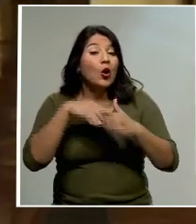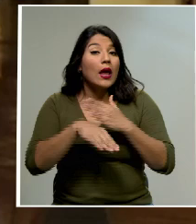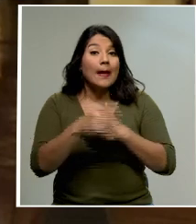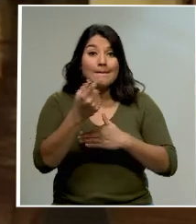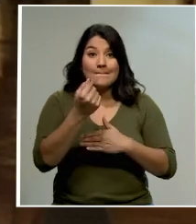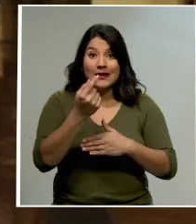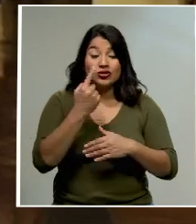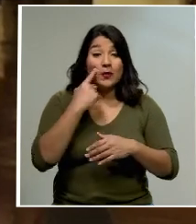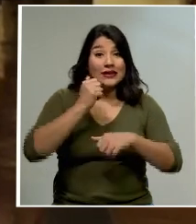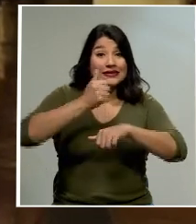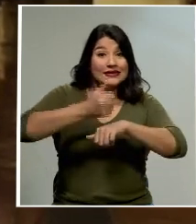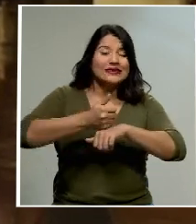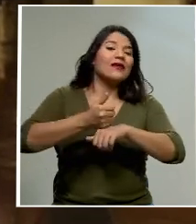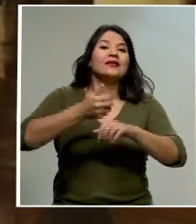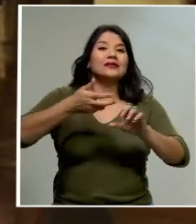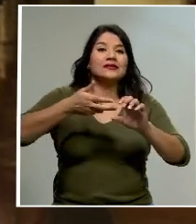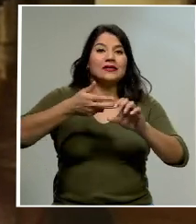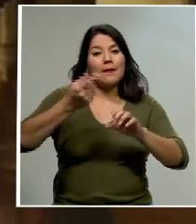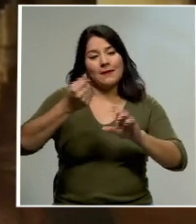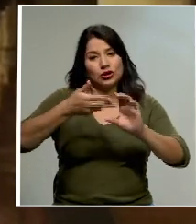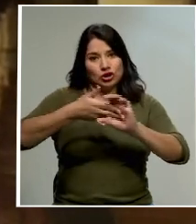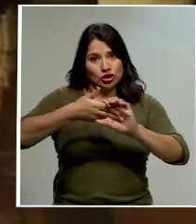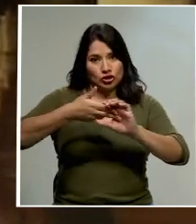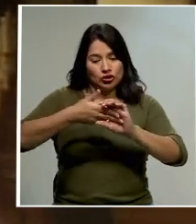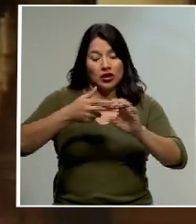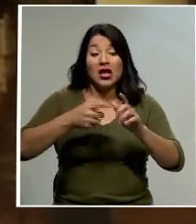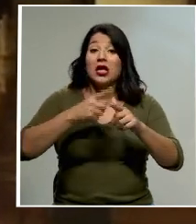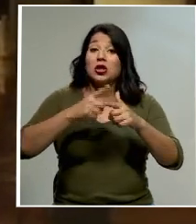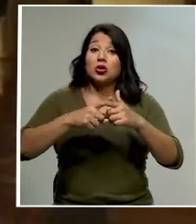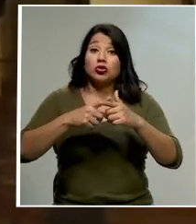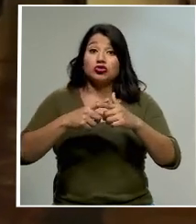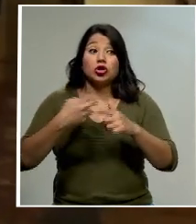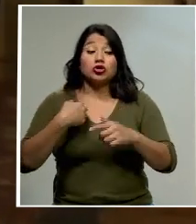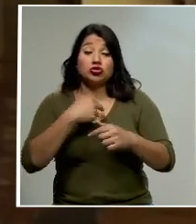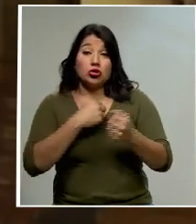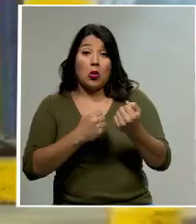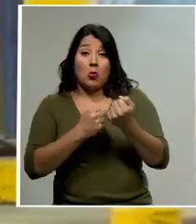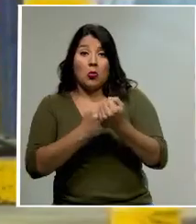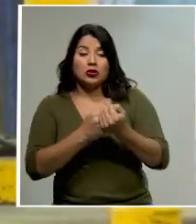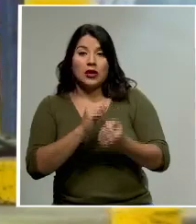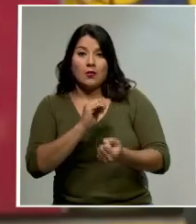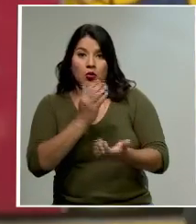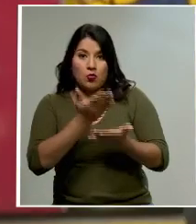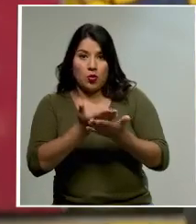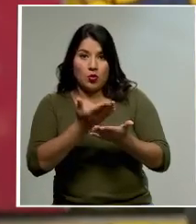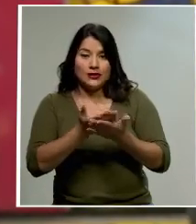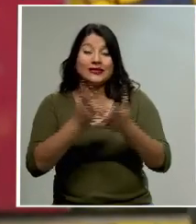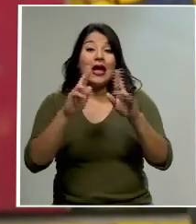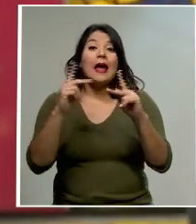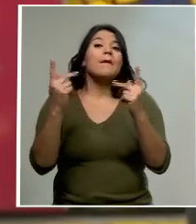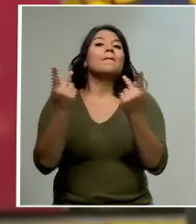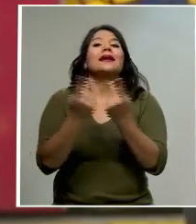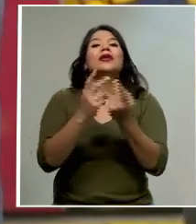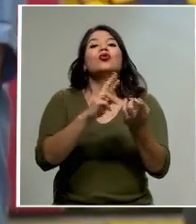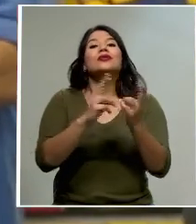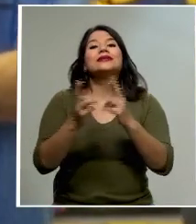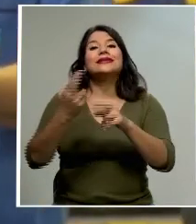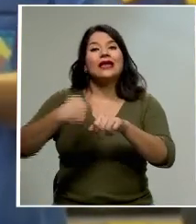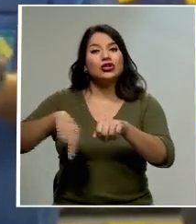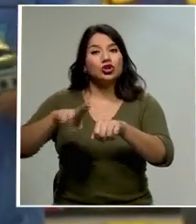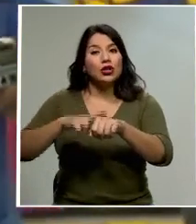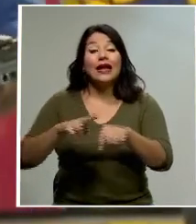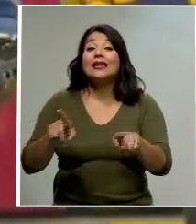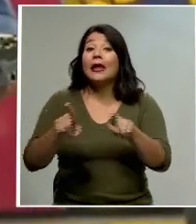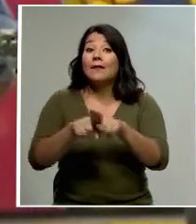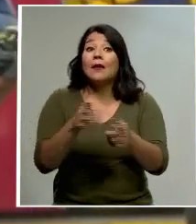por lo tanto, desde el punto de vista de distribución de combustibles apoyamos esa iniciativa. El Partido Restauración Nacional también había presentado